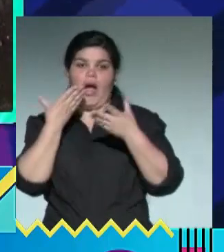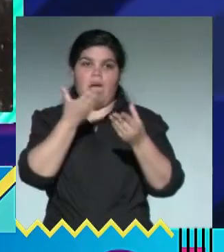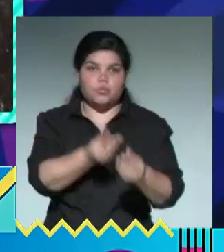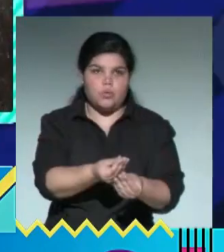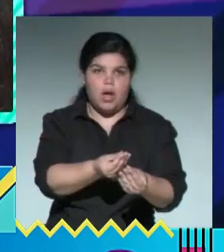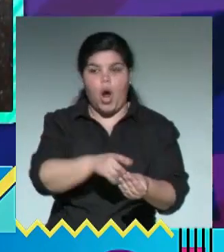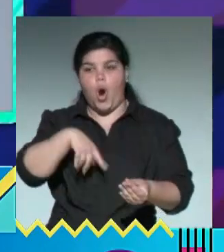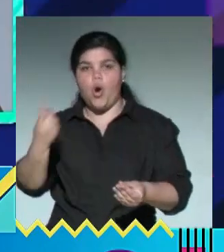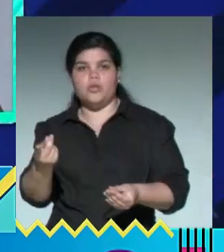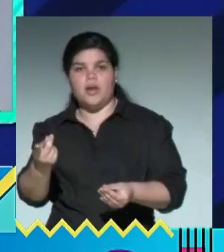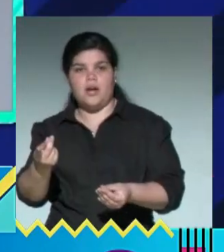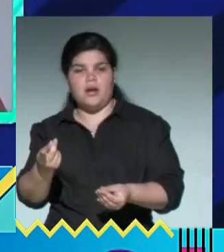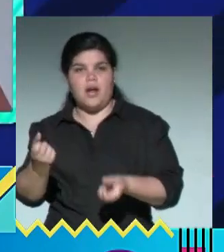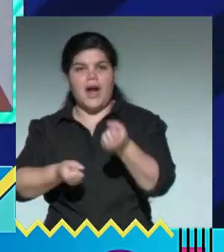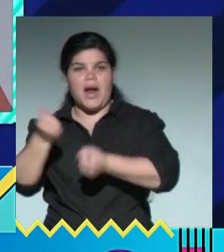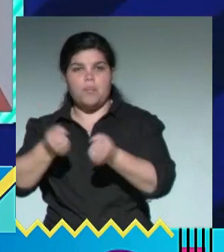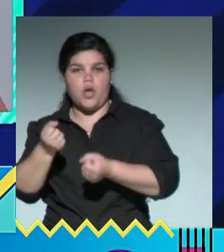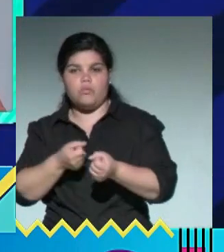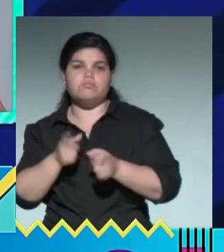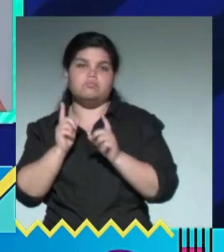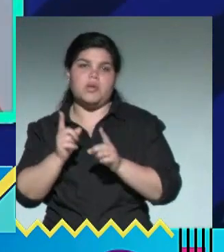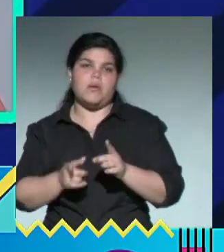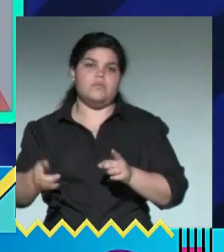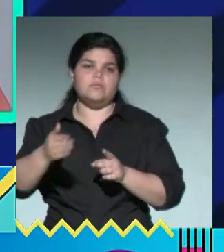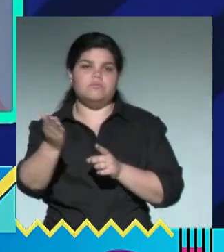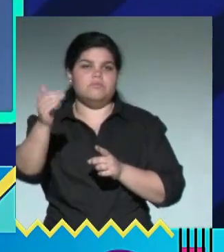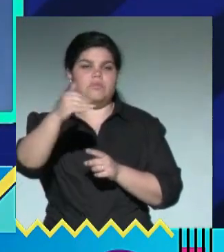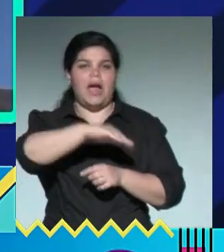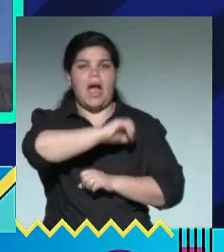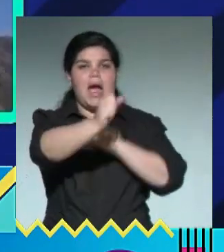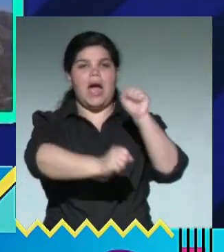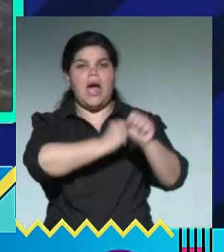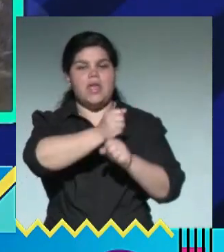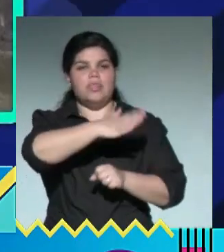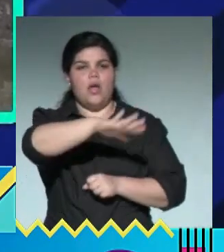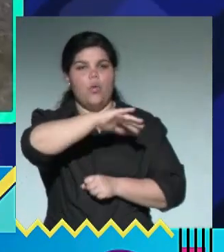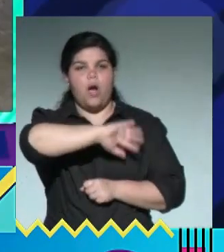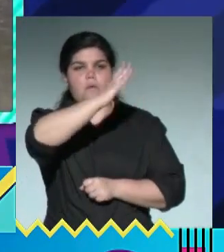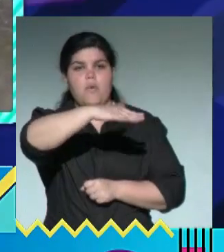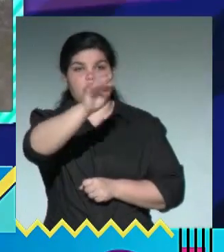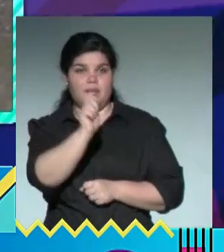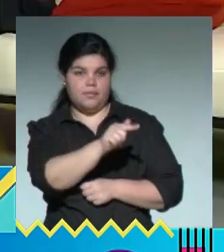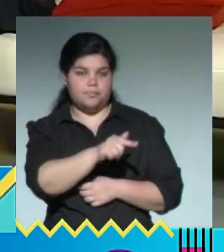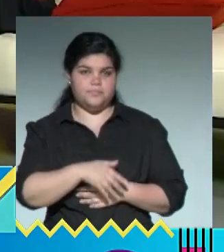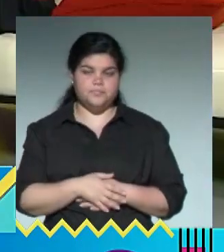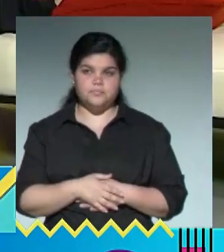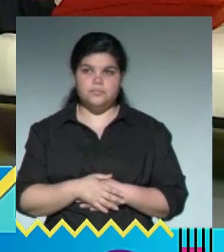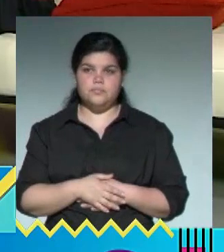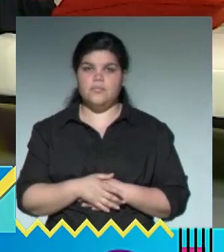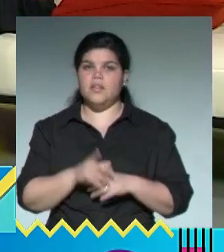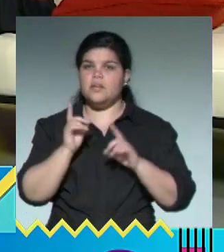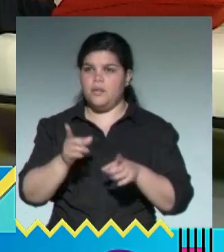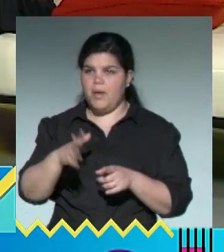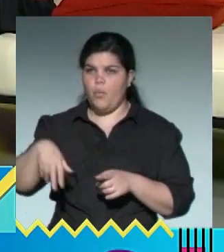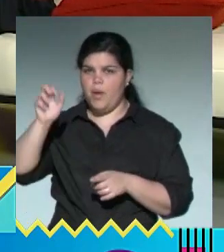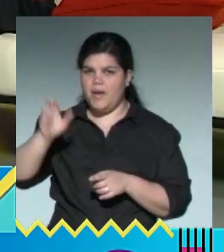la primera que había salido, continuó en toda la zona de acá del Chayao. Bien, y en paralelo también se generaron incendios en